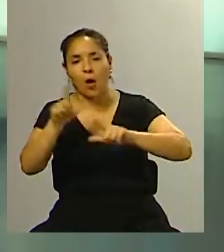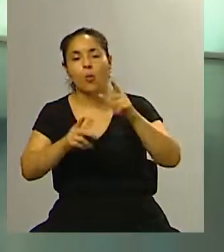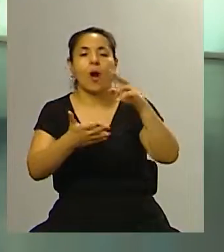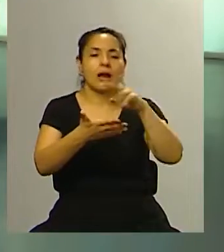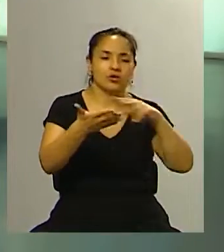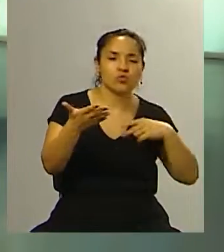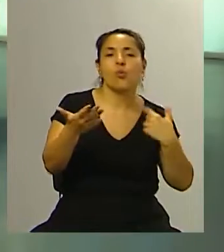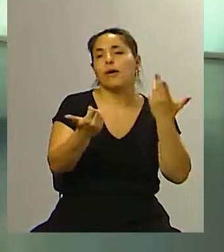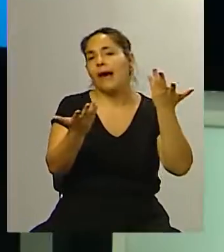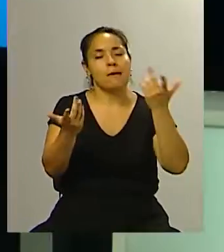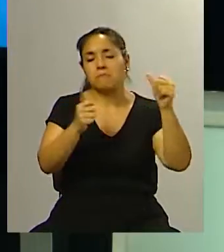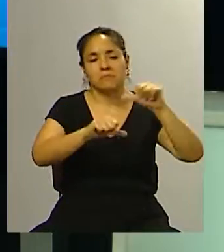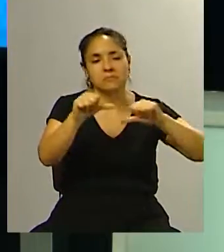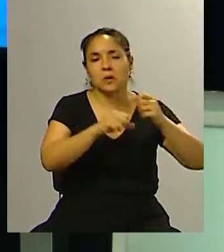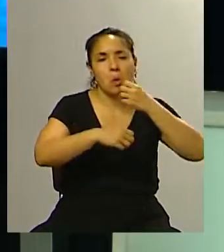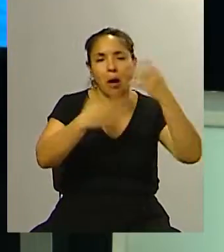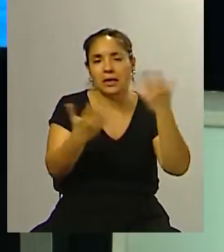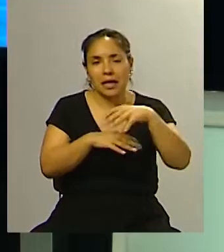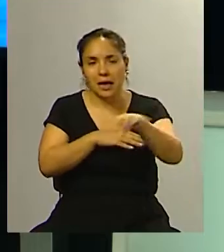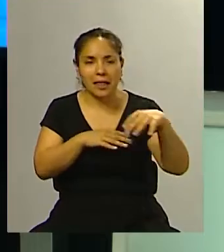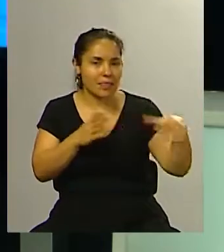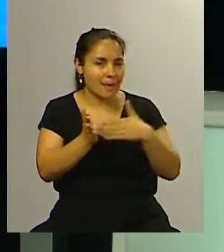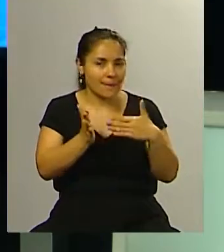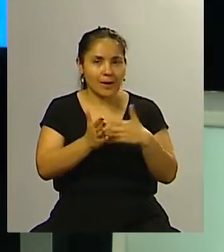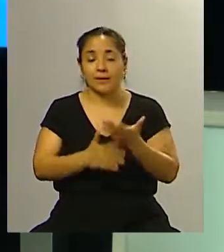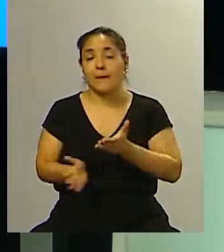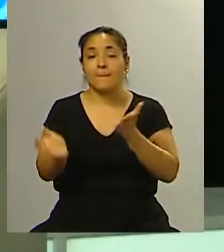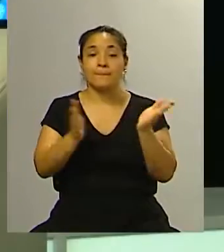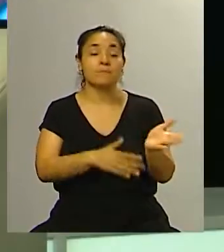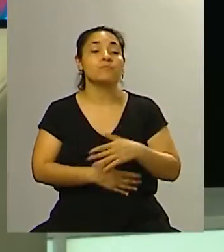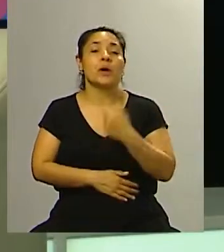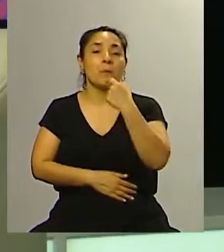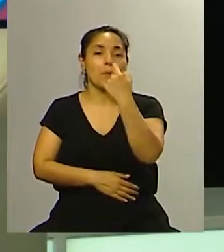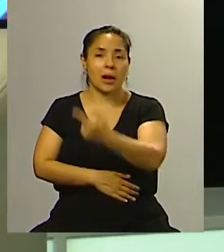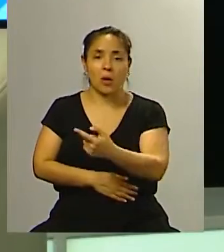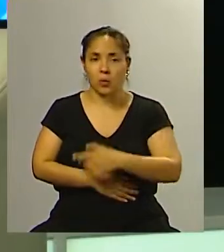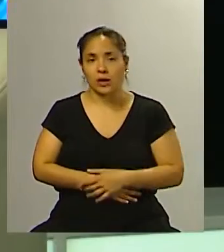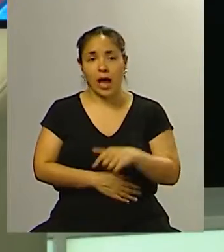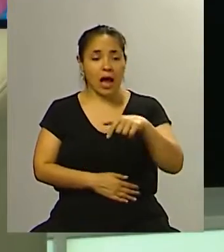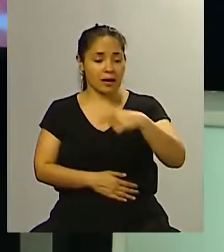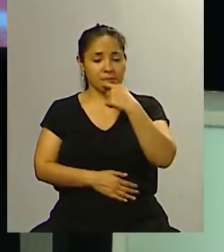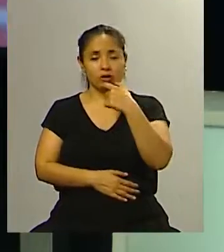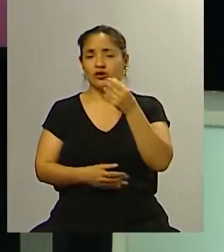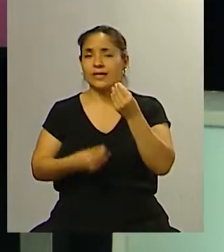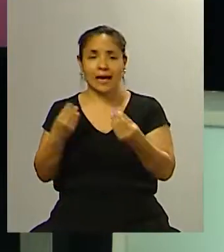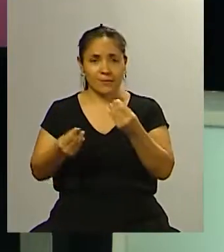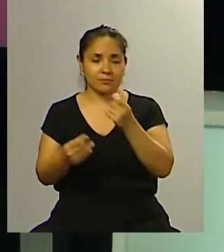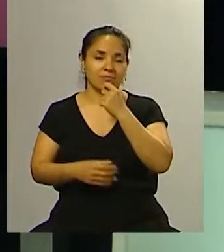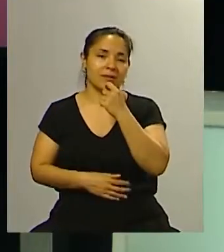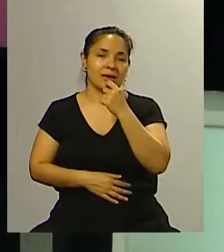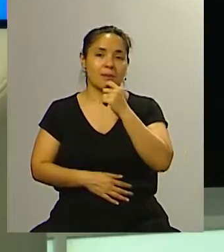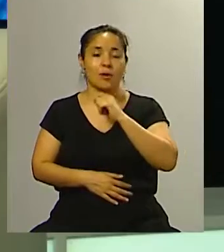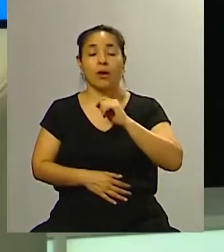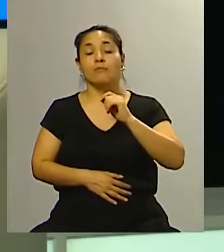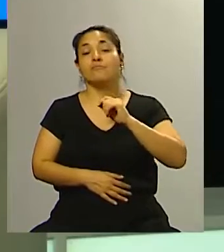en ciencias, donde realmente sea necesario. Y a partir de eso te pregunto, Romina, ¿qué pasa en Mendoza? Digo, porque cuando haces el mapa, por ejemplo, con